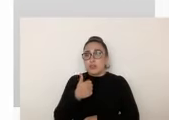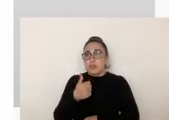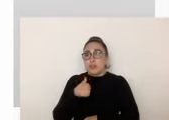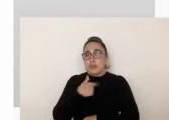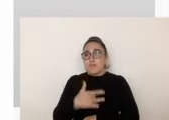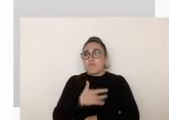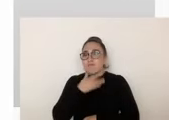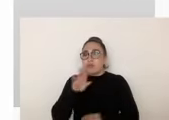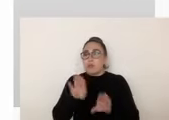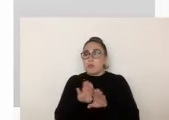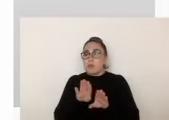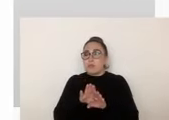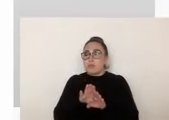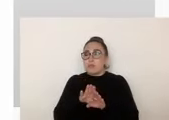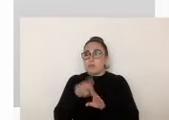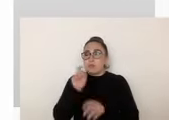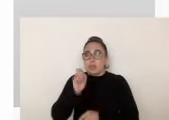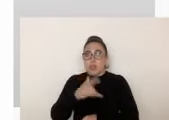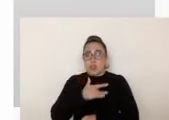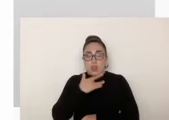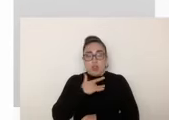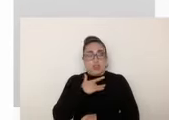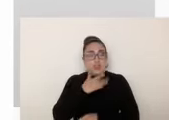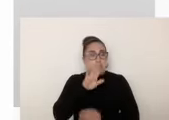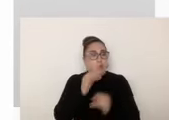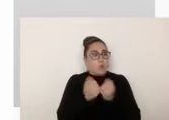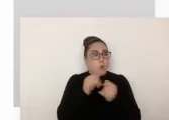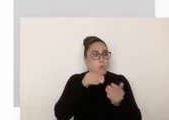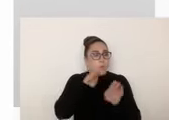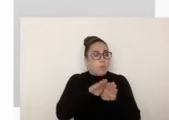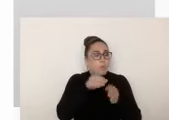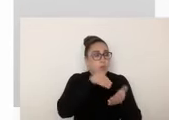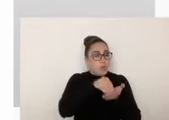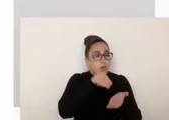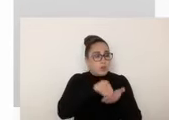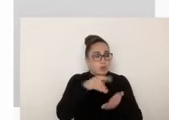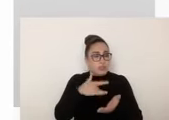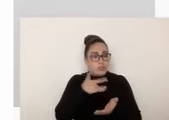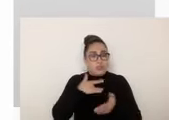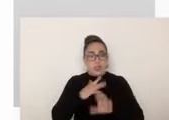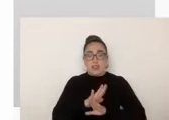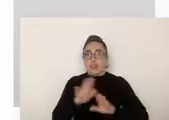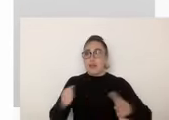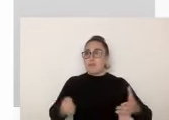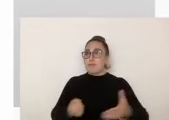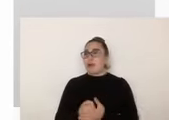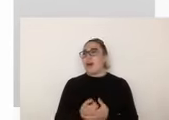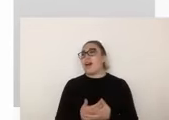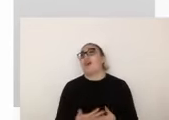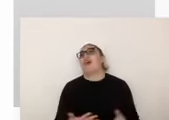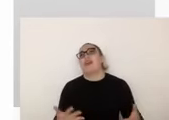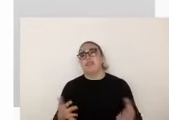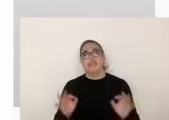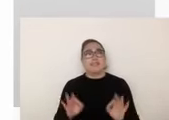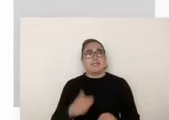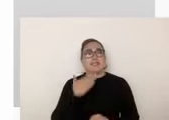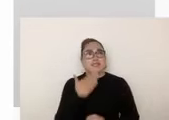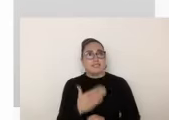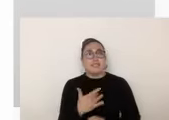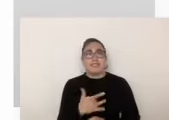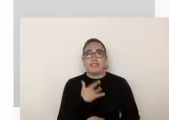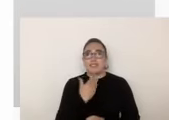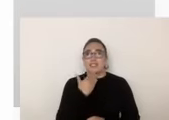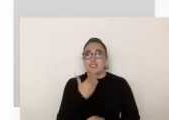un cerdo satisfecho. Sin embargo, el utilitarismo diría que no, porque como lo que cuenta es el bienestar, el cerdo satisfecho produce bienestar, mientras